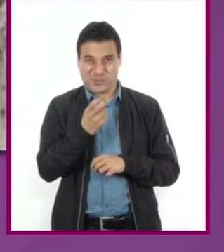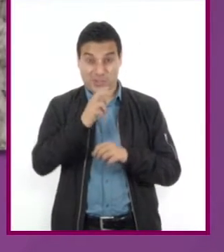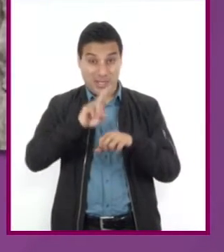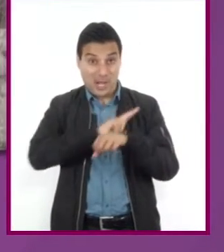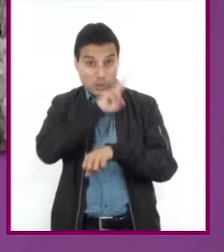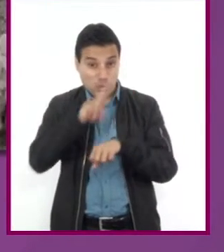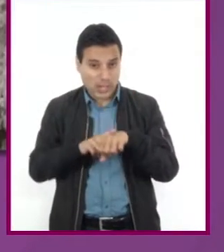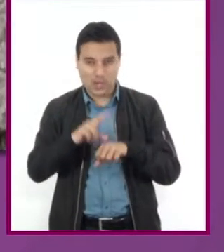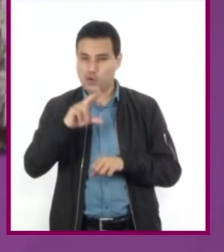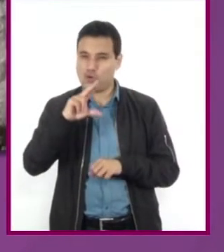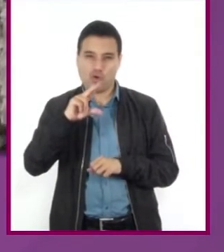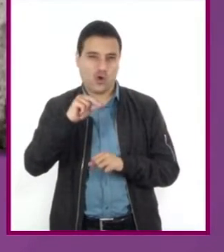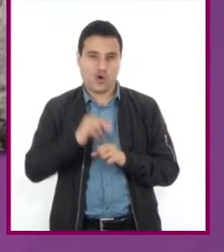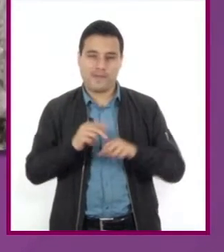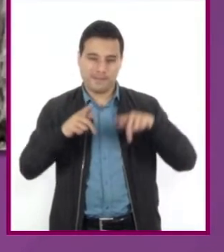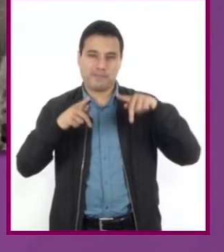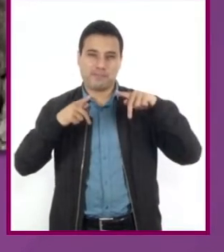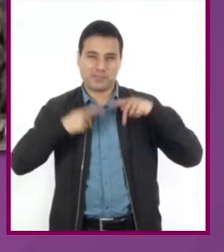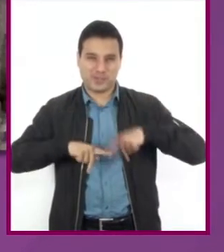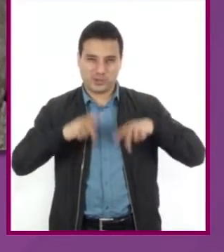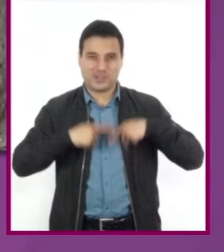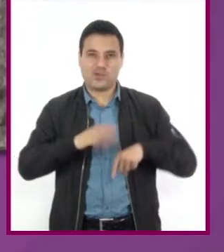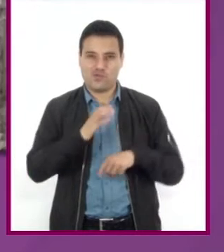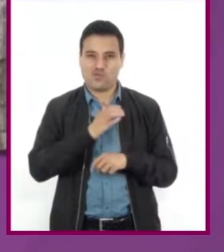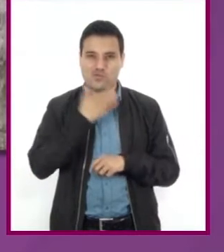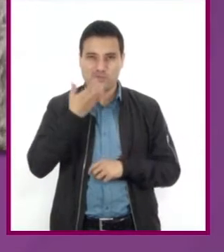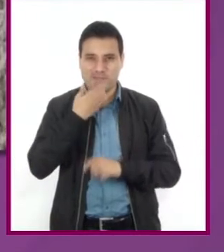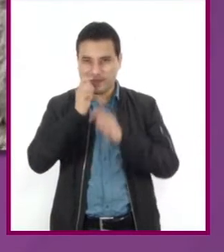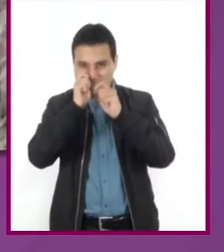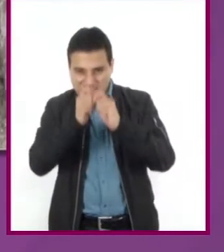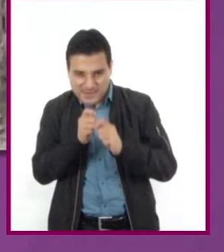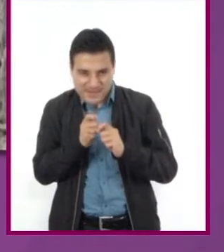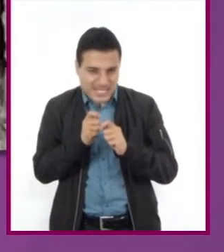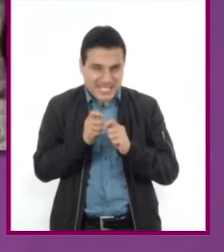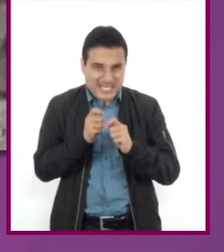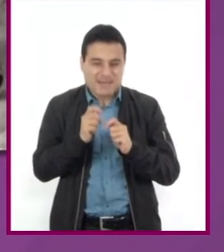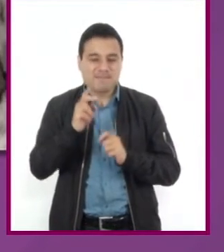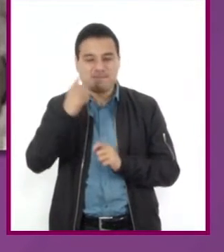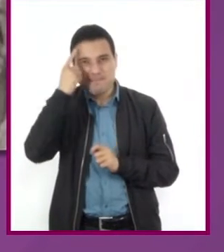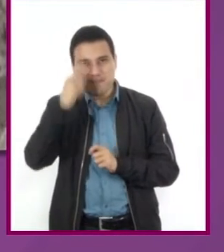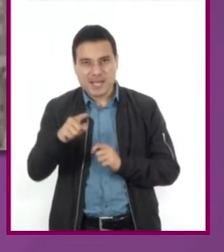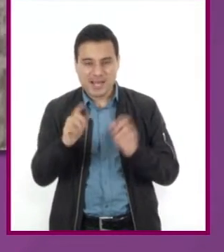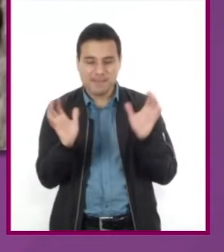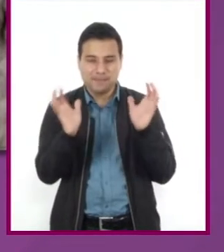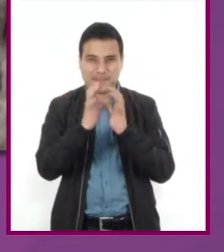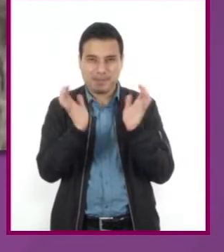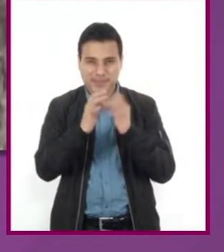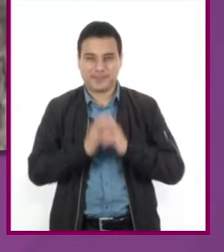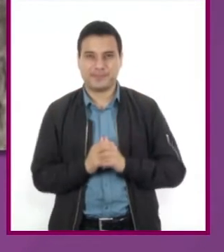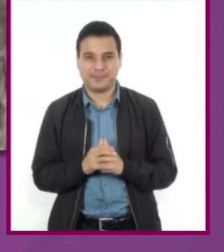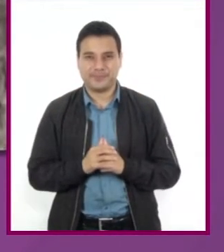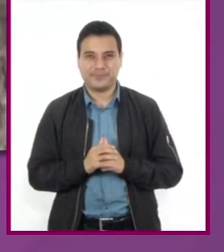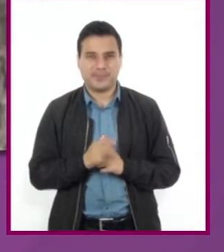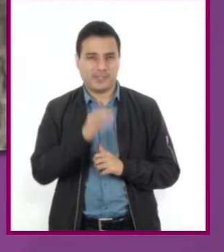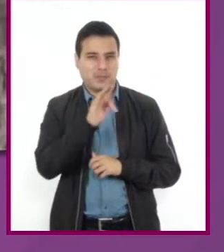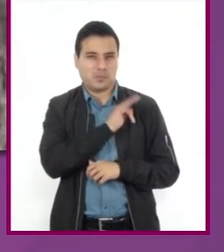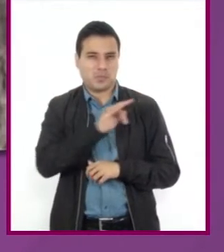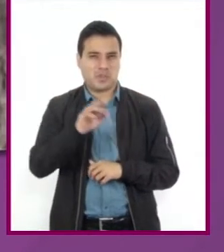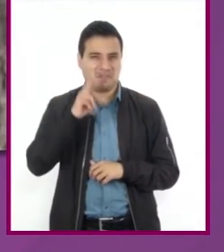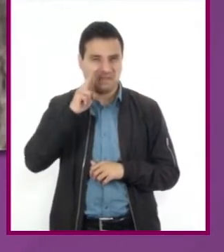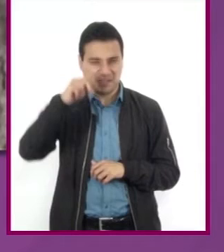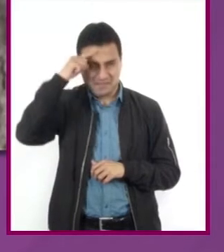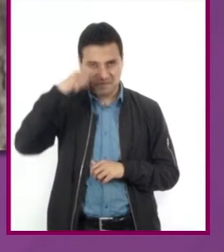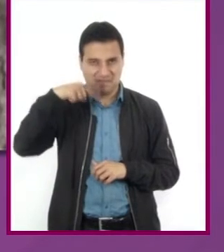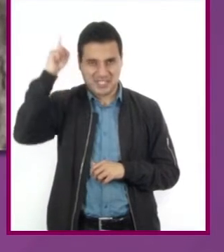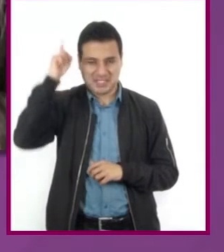que los cazadores excavaron las trampas. En general, las capas son horizontales, se ven arcillas del fondo